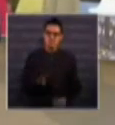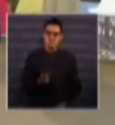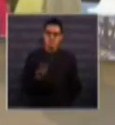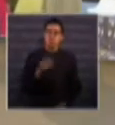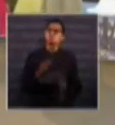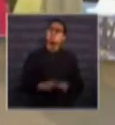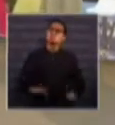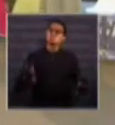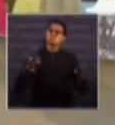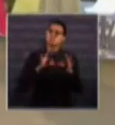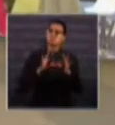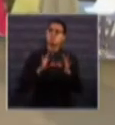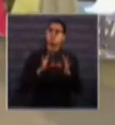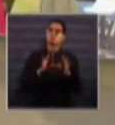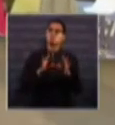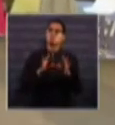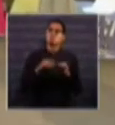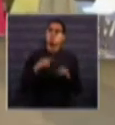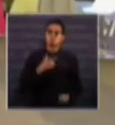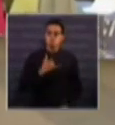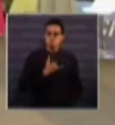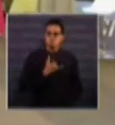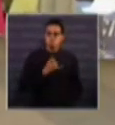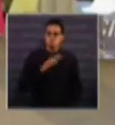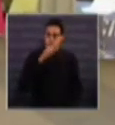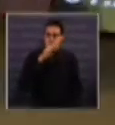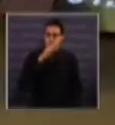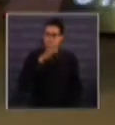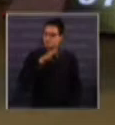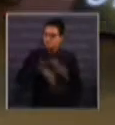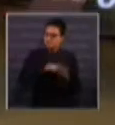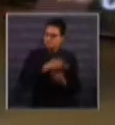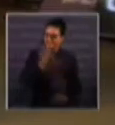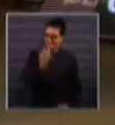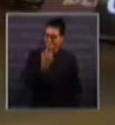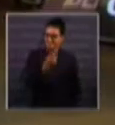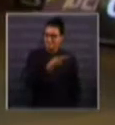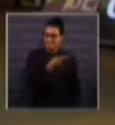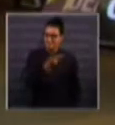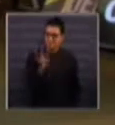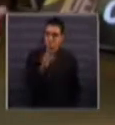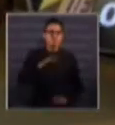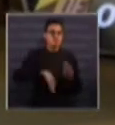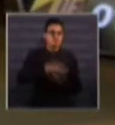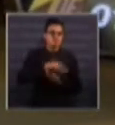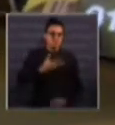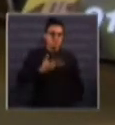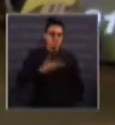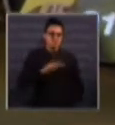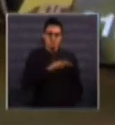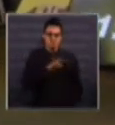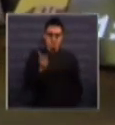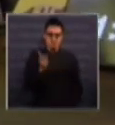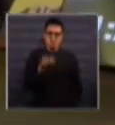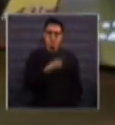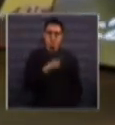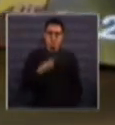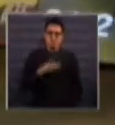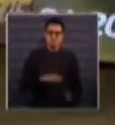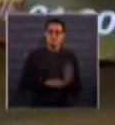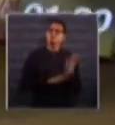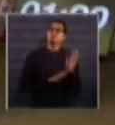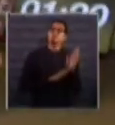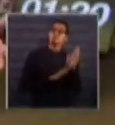del propio debate, sí, que se llama Debate Ciudadano, pero muy simples, ¿no? A mí se me hicieron muy facilonas. Entrabas a la página de Coparmex y, bueno, yo digo porque sí